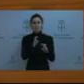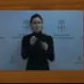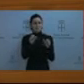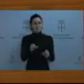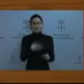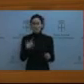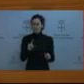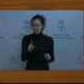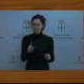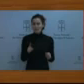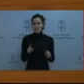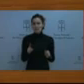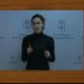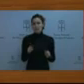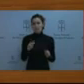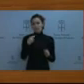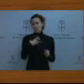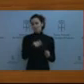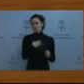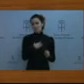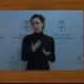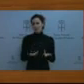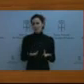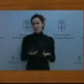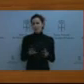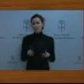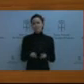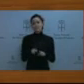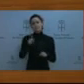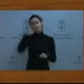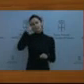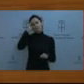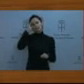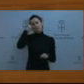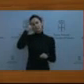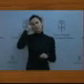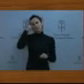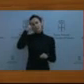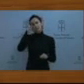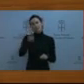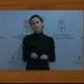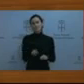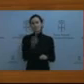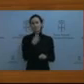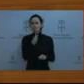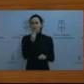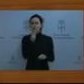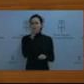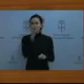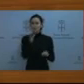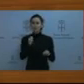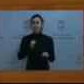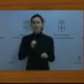deseable, con toques nostálgicos, incluso edulcorada bajo una falsa asturianía.